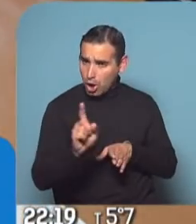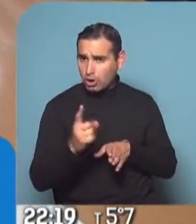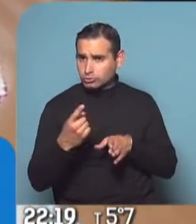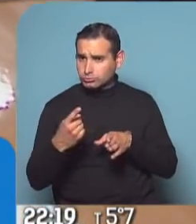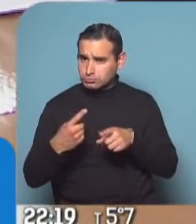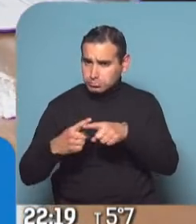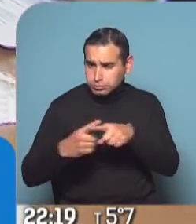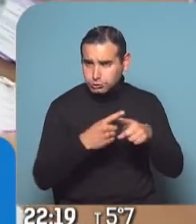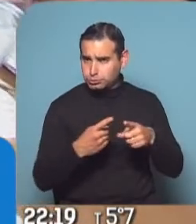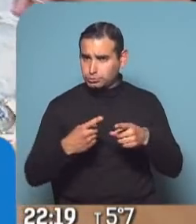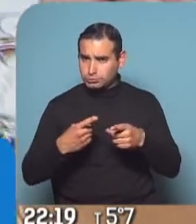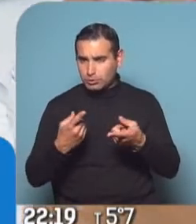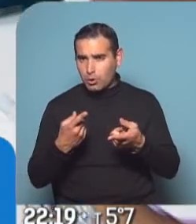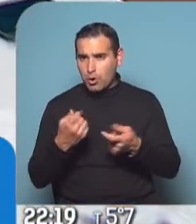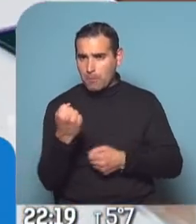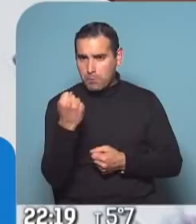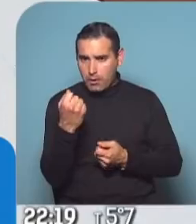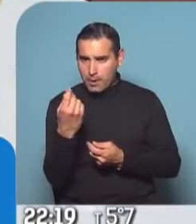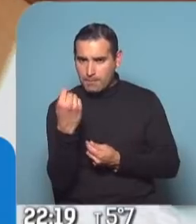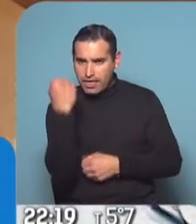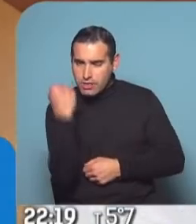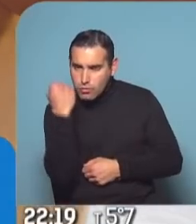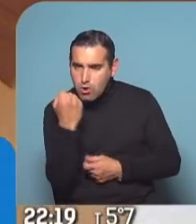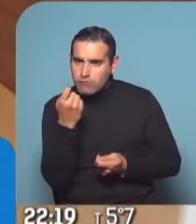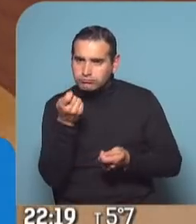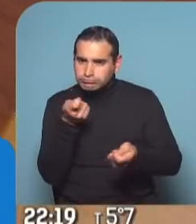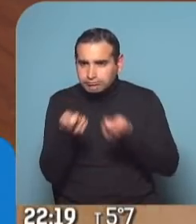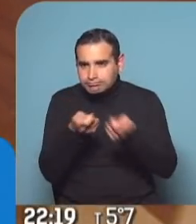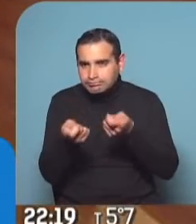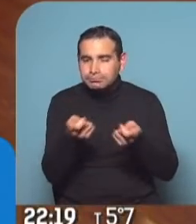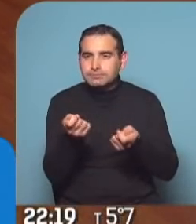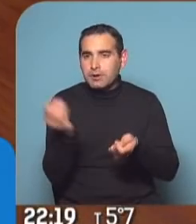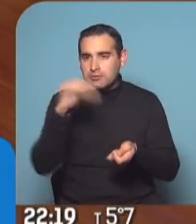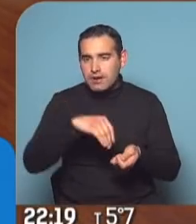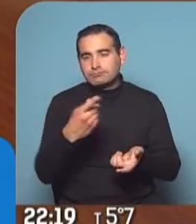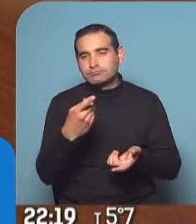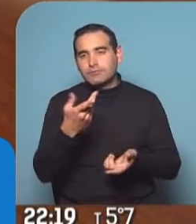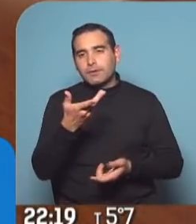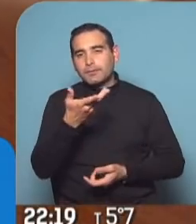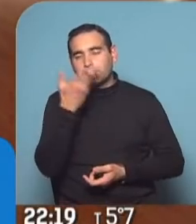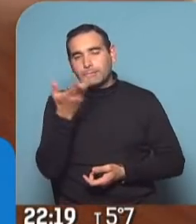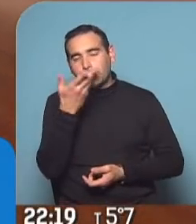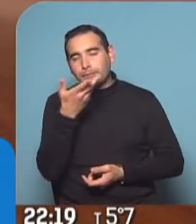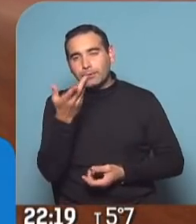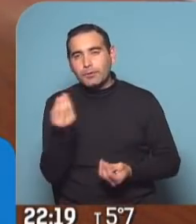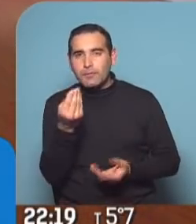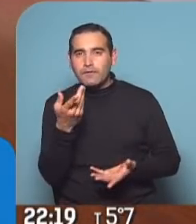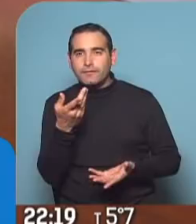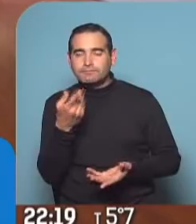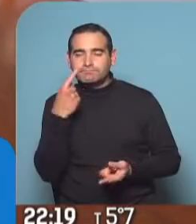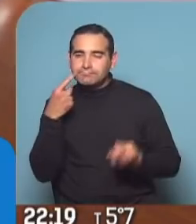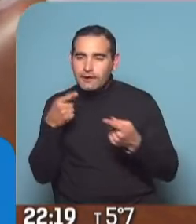política no solamente a partir del poder económico, sino justamente a través de, bueno, de un discurso que apela a otro